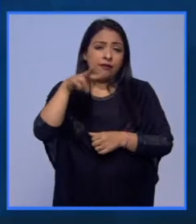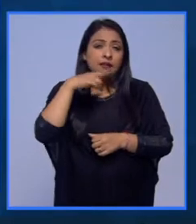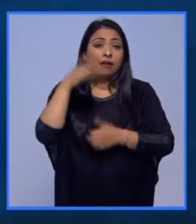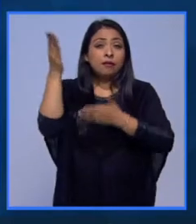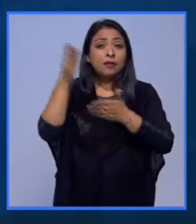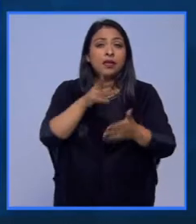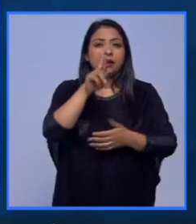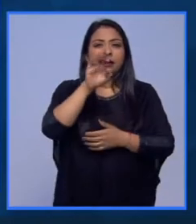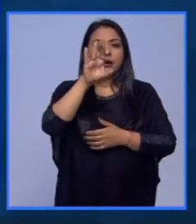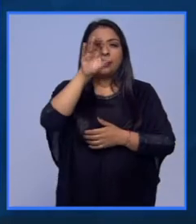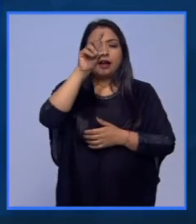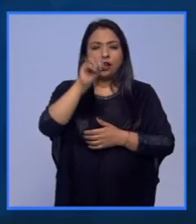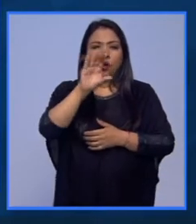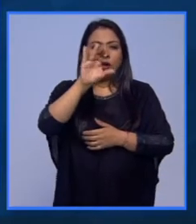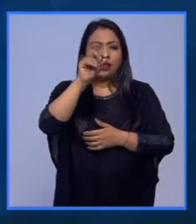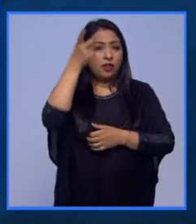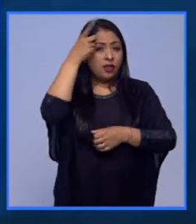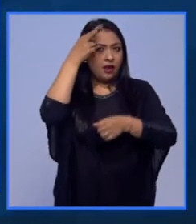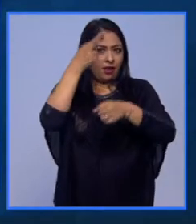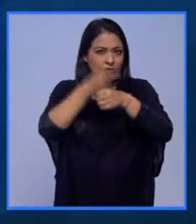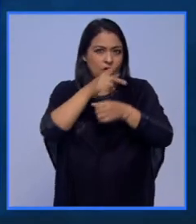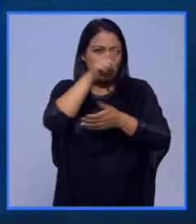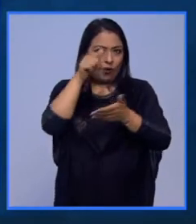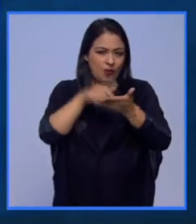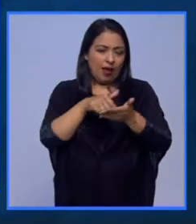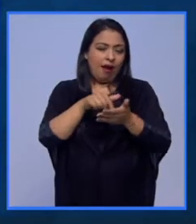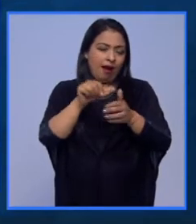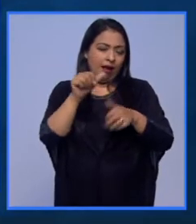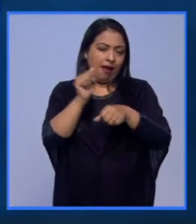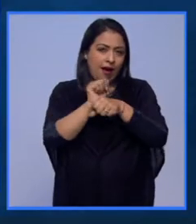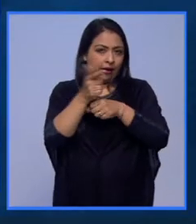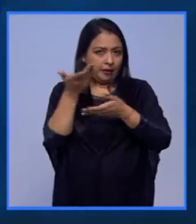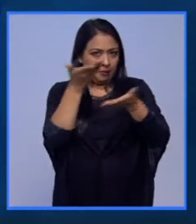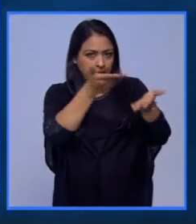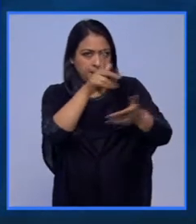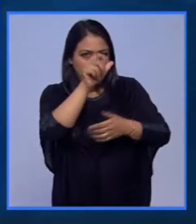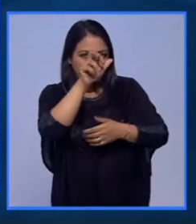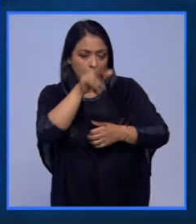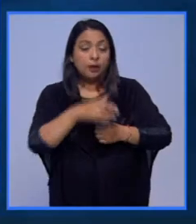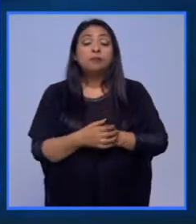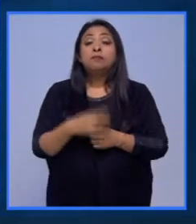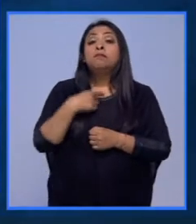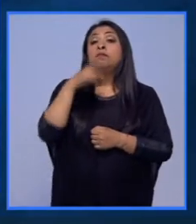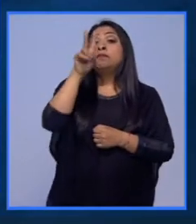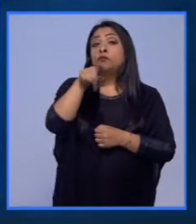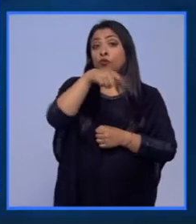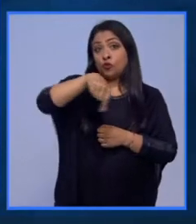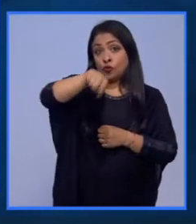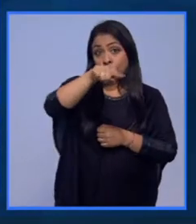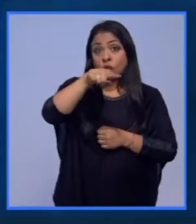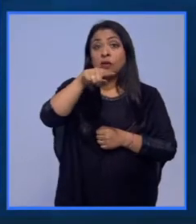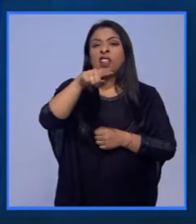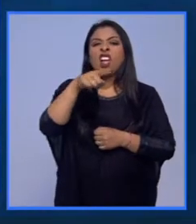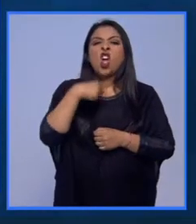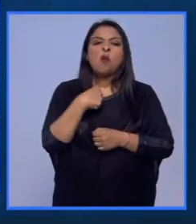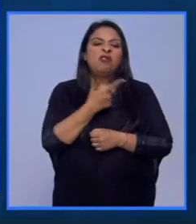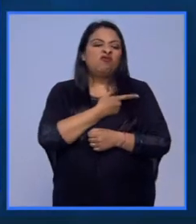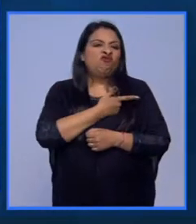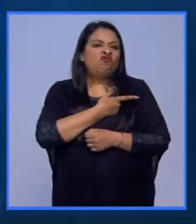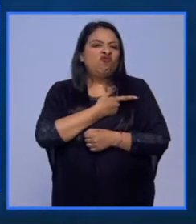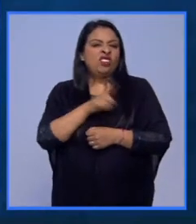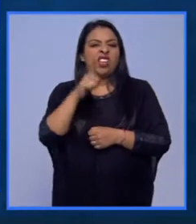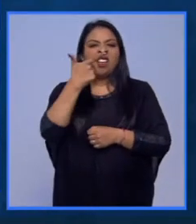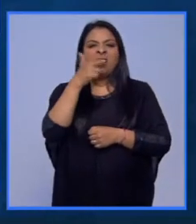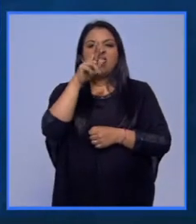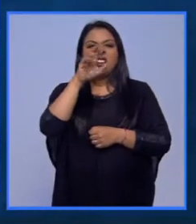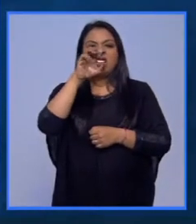nosotros Ricardo Calderón, director de este centro artístico. Vamos contigo, Laura. Efectivamente, si ustedes son Grinch o algo parecido,